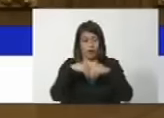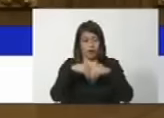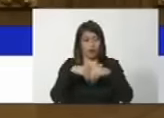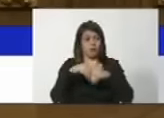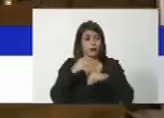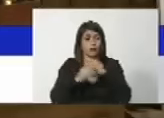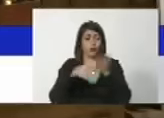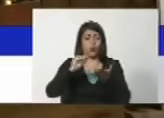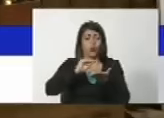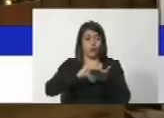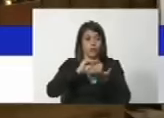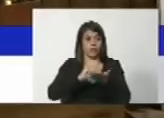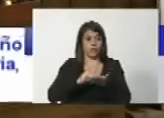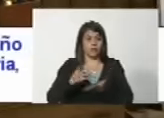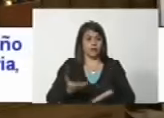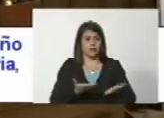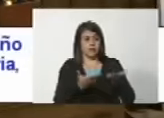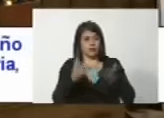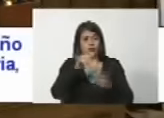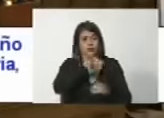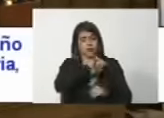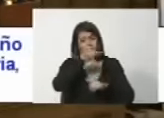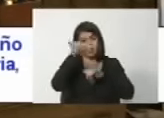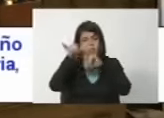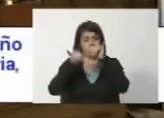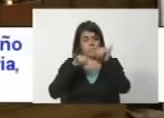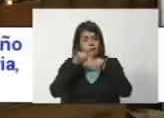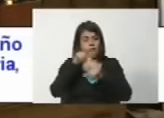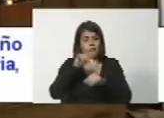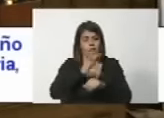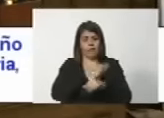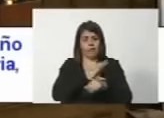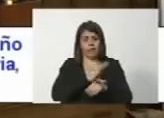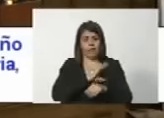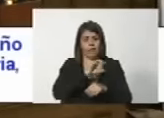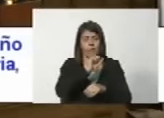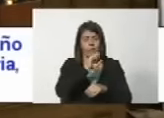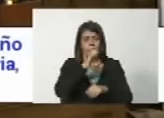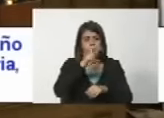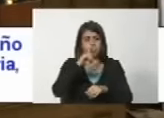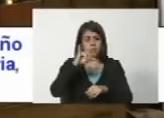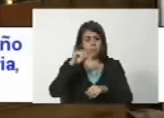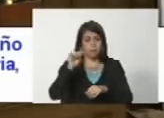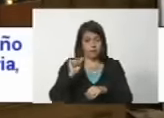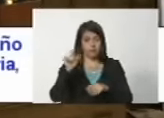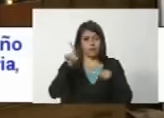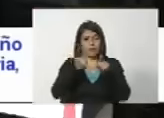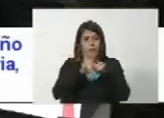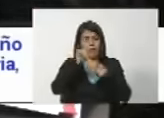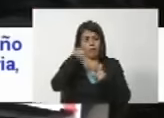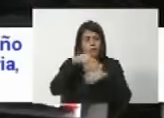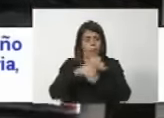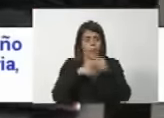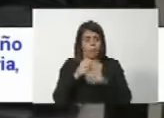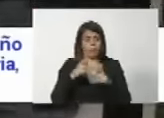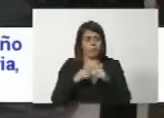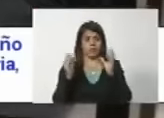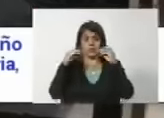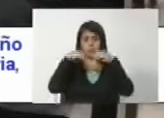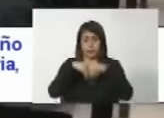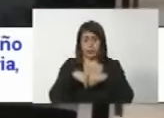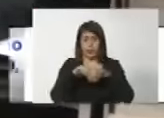para reactivar el servicio aéreo perteneciente a Serbia, así como también